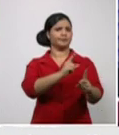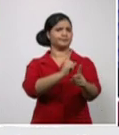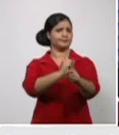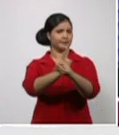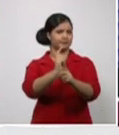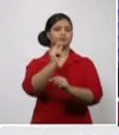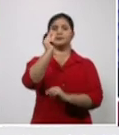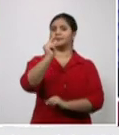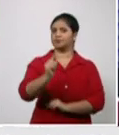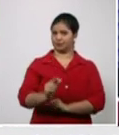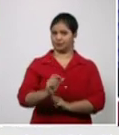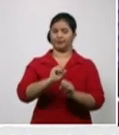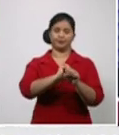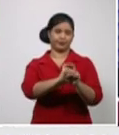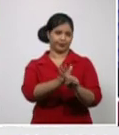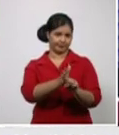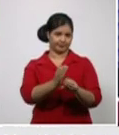previamente,